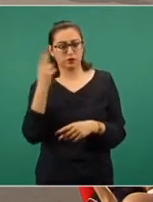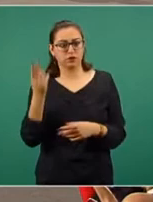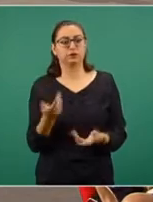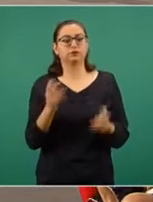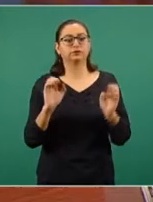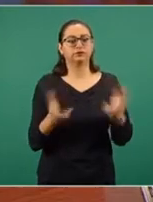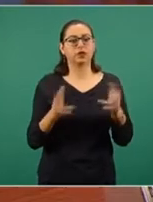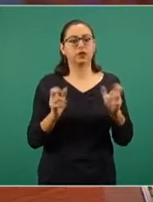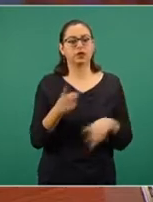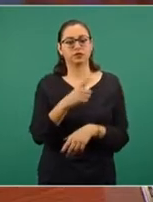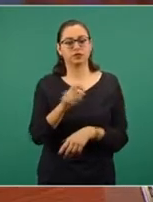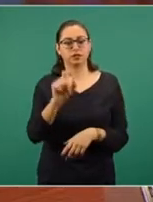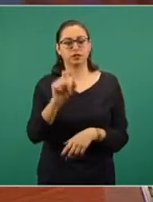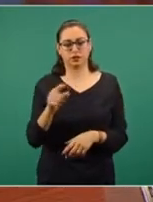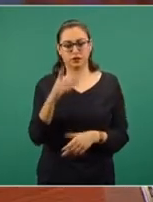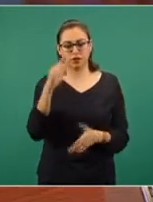de